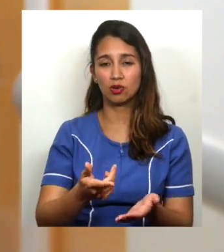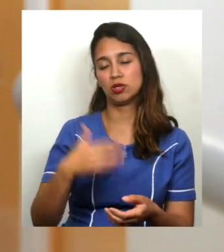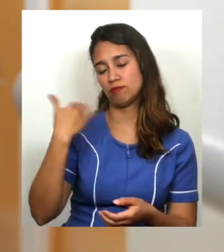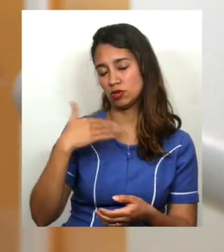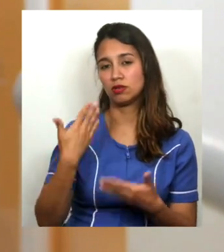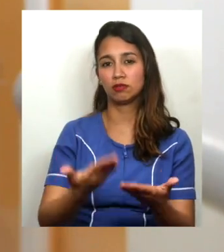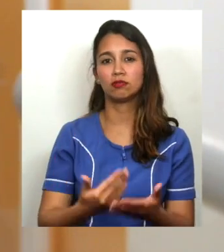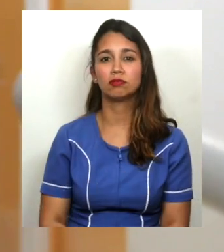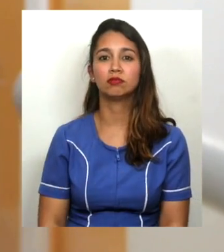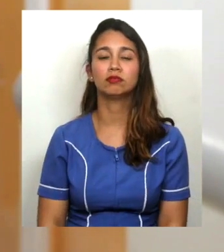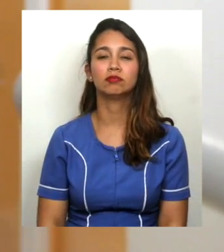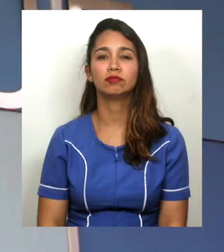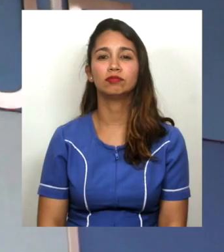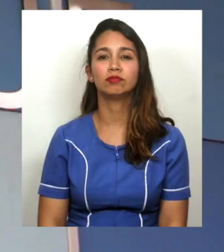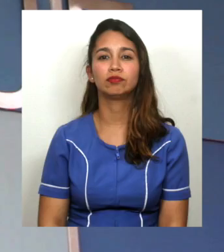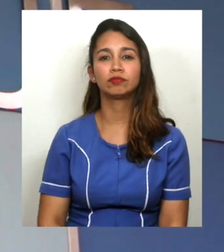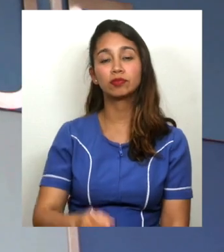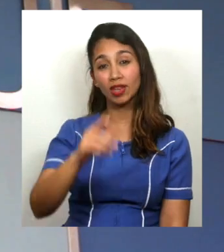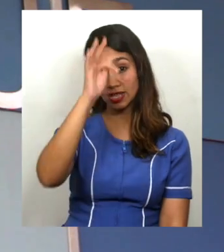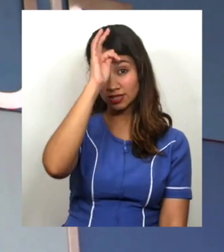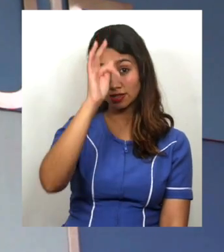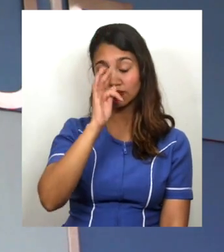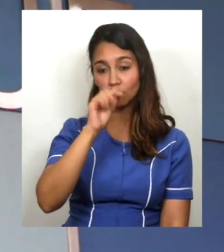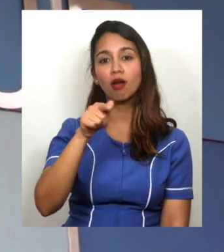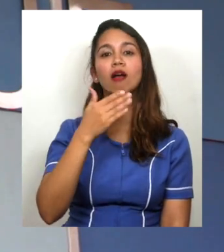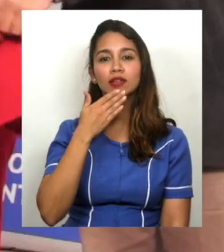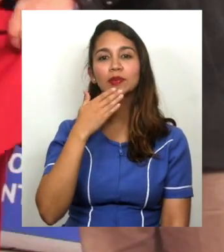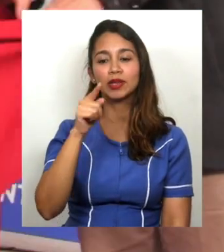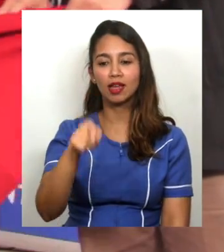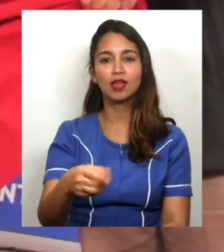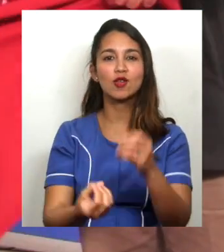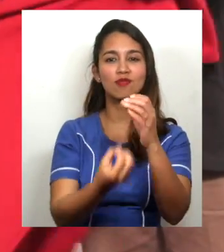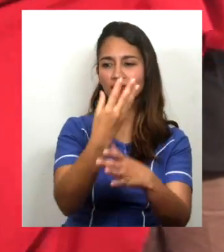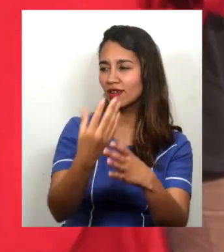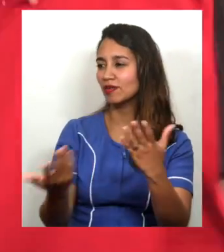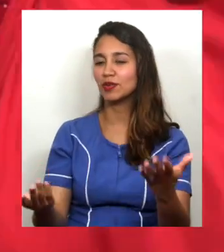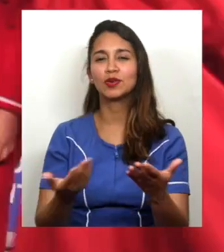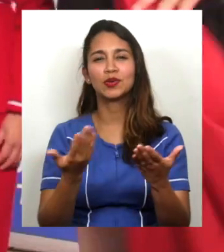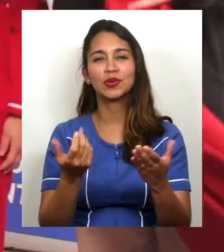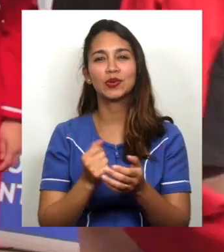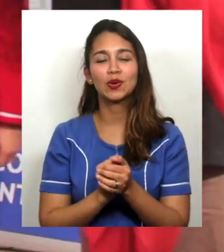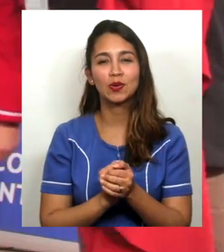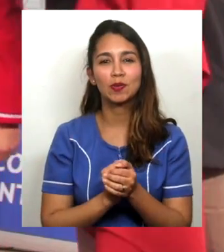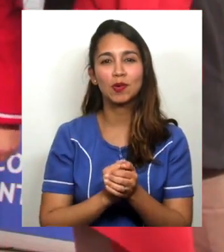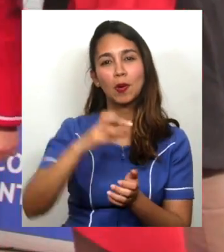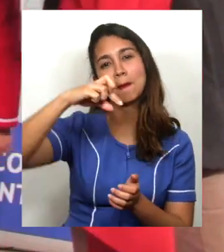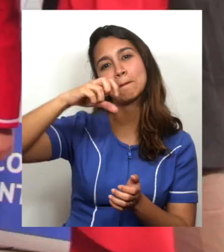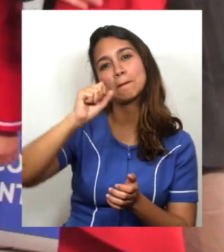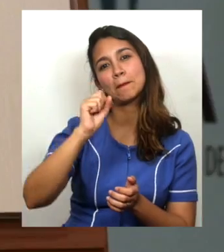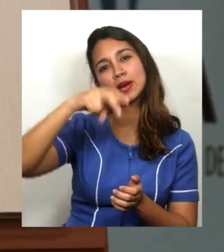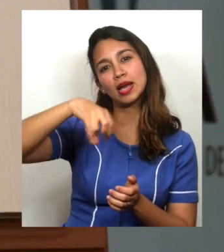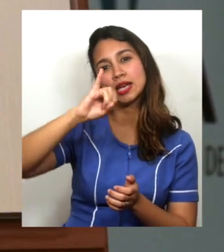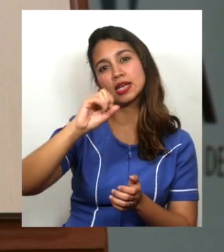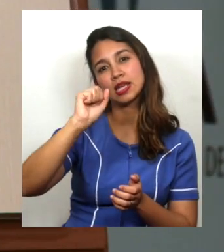es algo, un derecho importante. La comuna de Santa Cruz es otra de las beneficiadas con estas nuevas obras, y específicamente